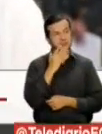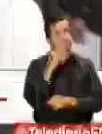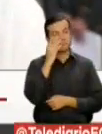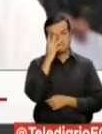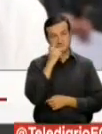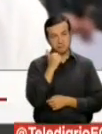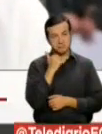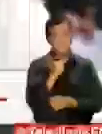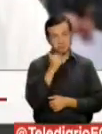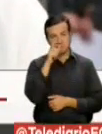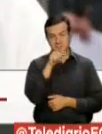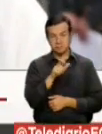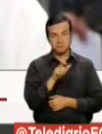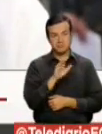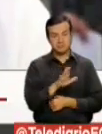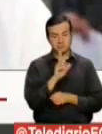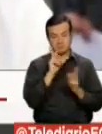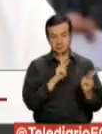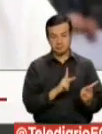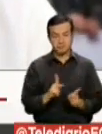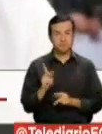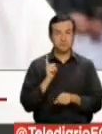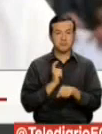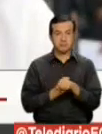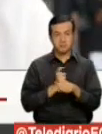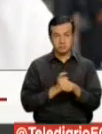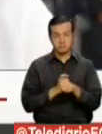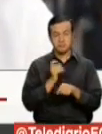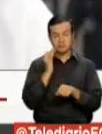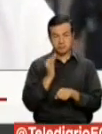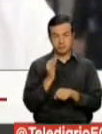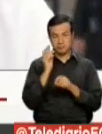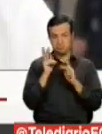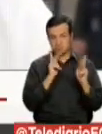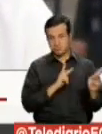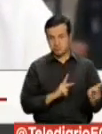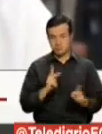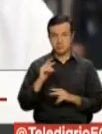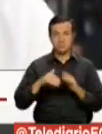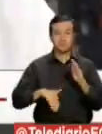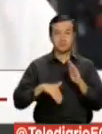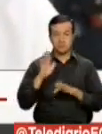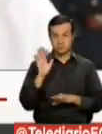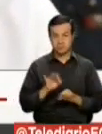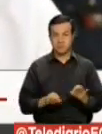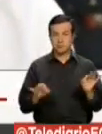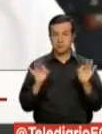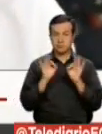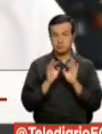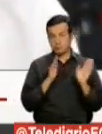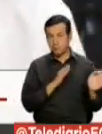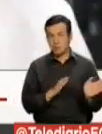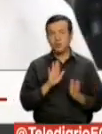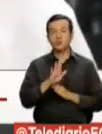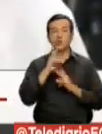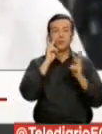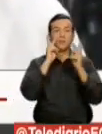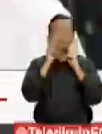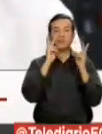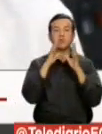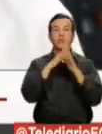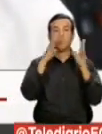bella. Una persona que tiene planes muy concretos que se pueden planificar y al mismo tiempo se ejecutan. Tiene una visión